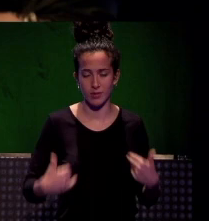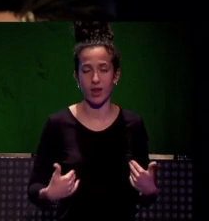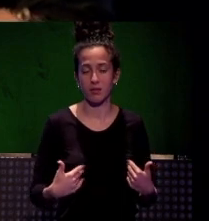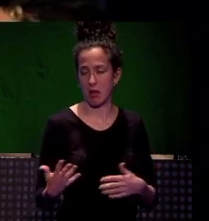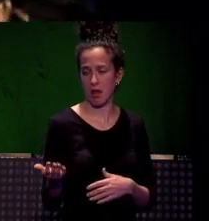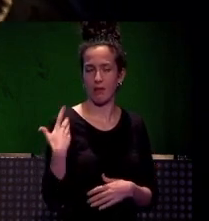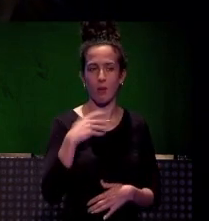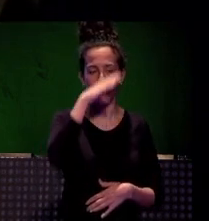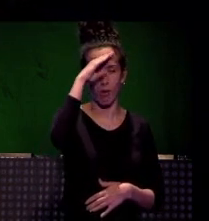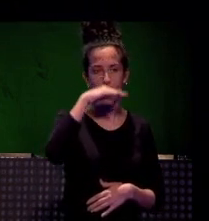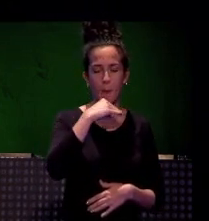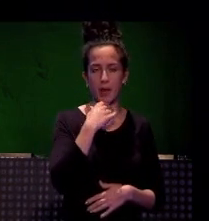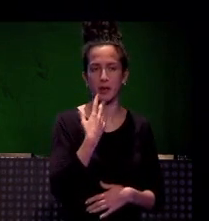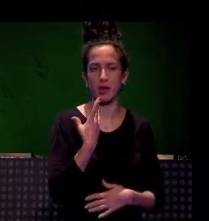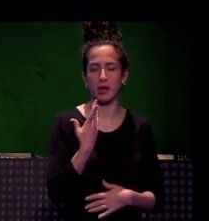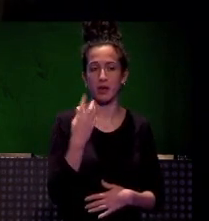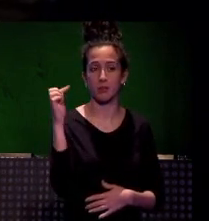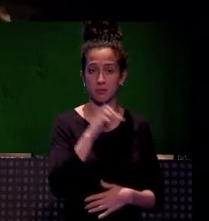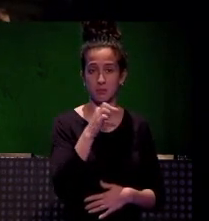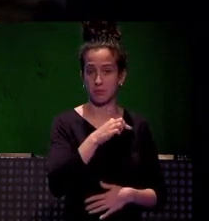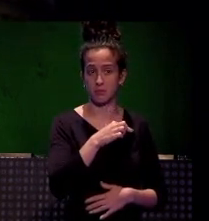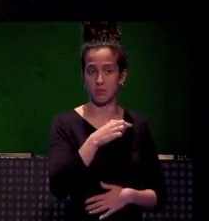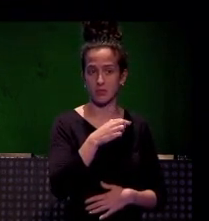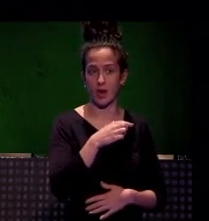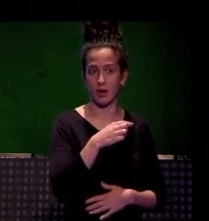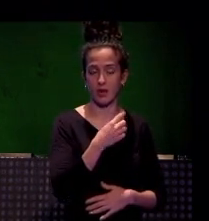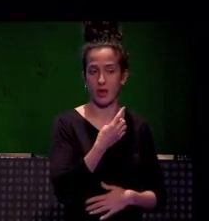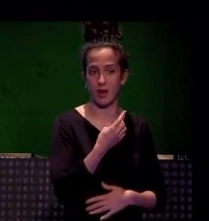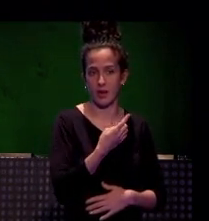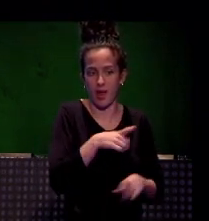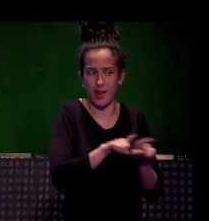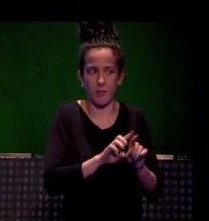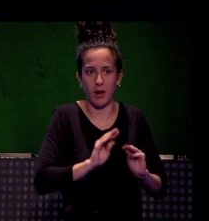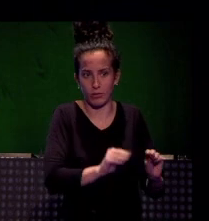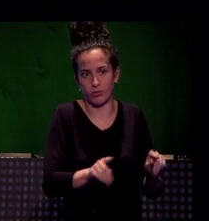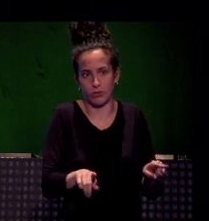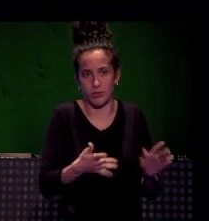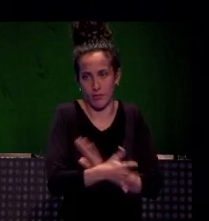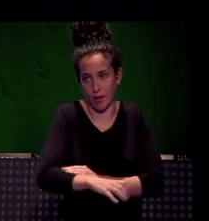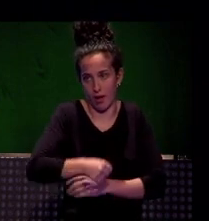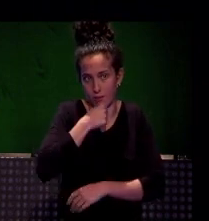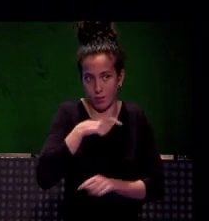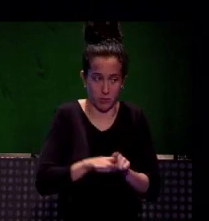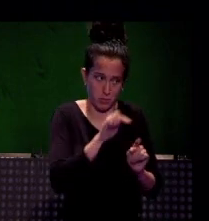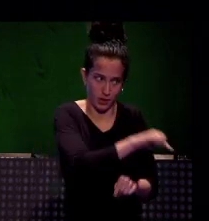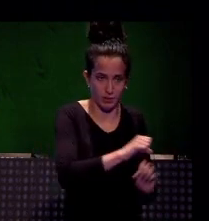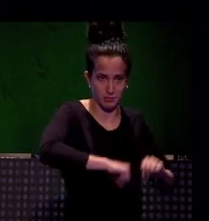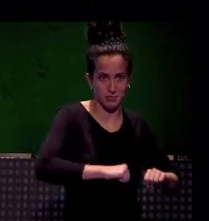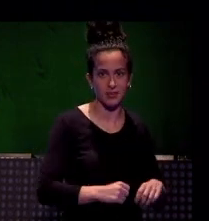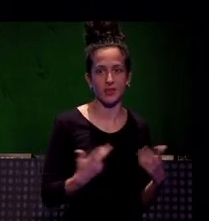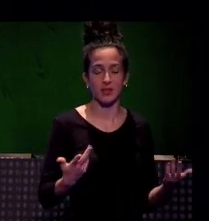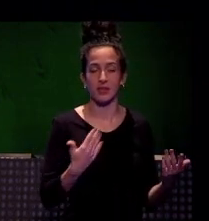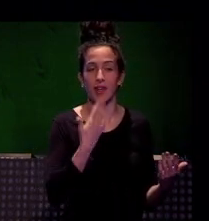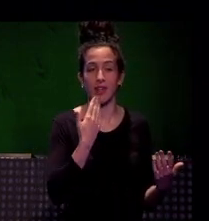estaba vendiendo unas cosas de una de sus hermanas que es muy mayor como él como el que tiene